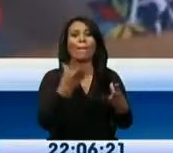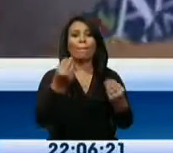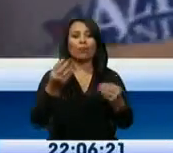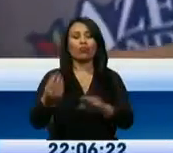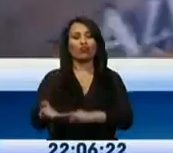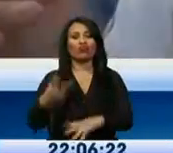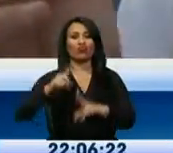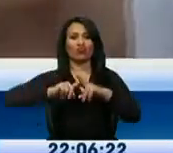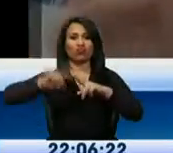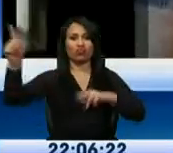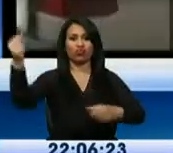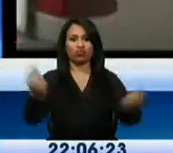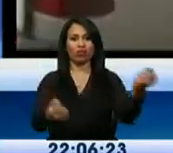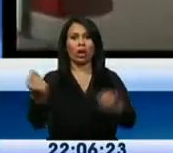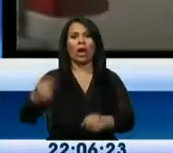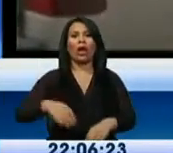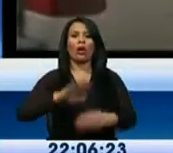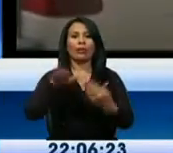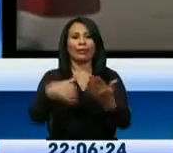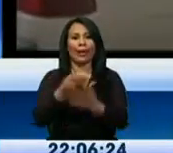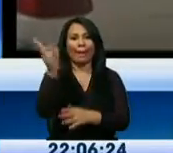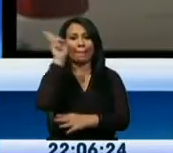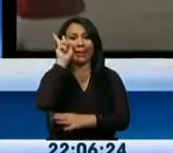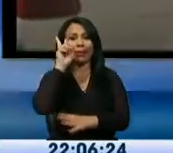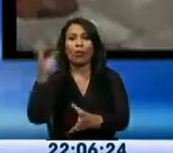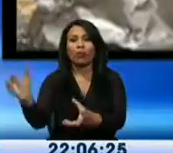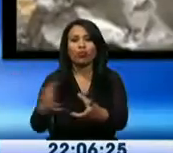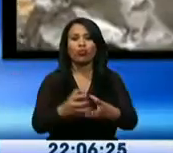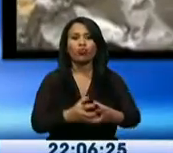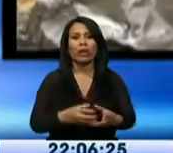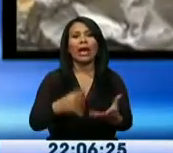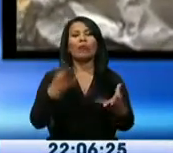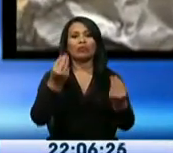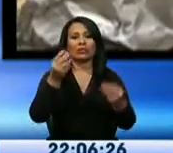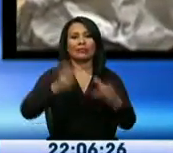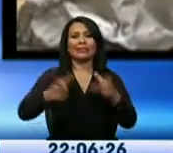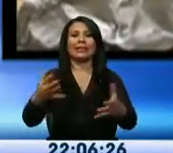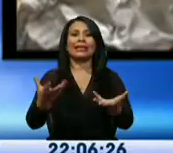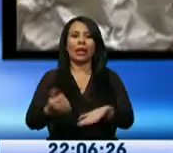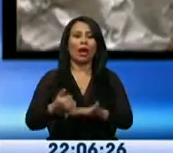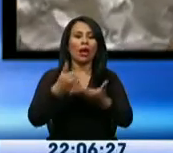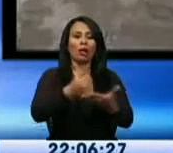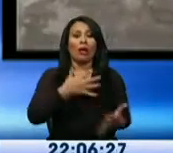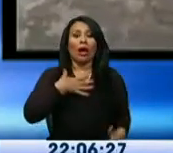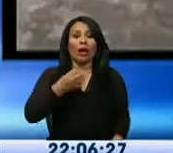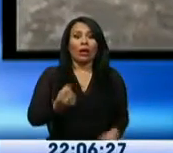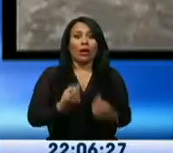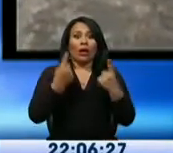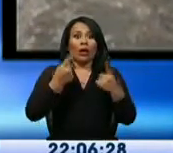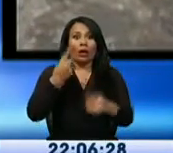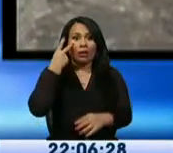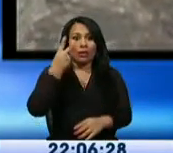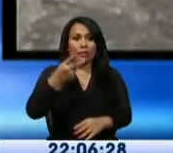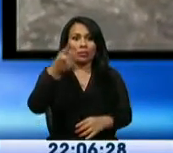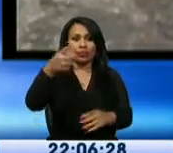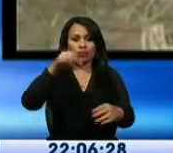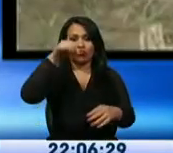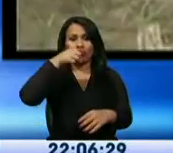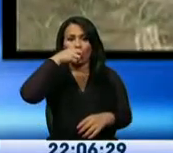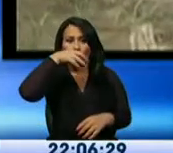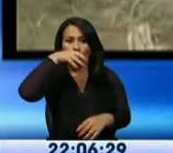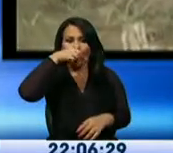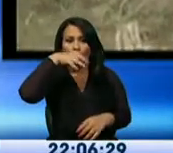personas. Muchos tenemos la desesperación de ayudar, no quedarnos impávidos a ver la gravedad del asunto.